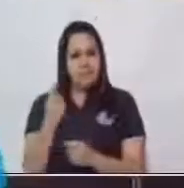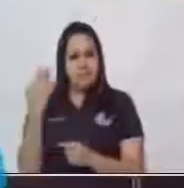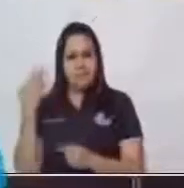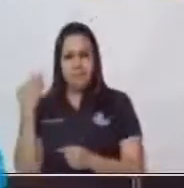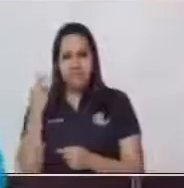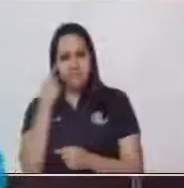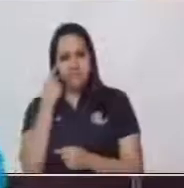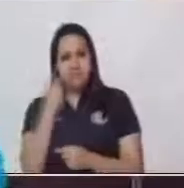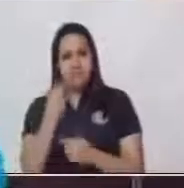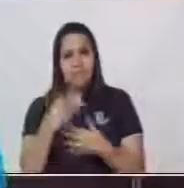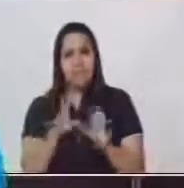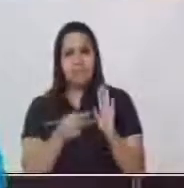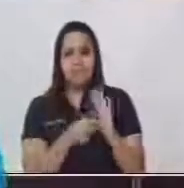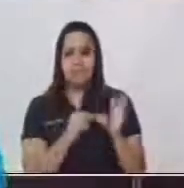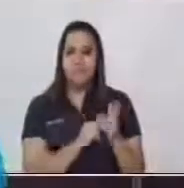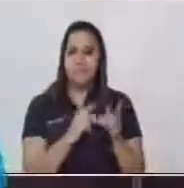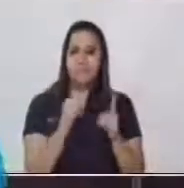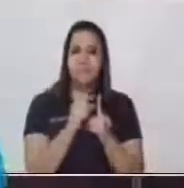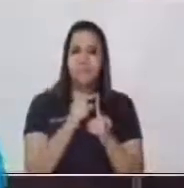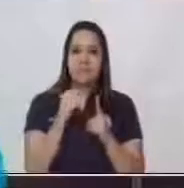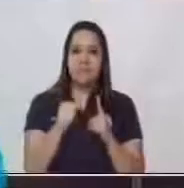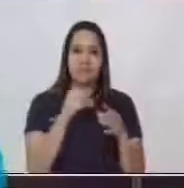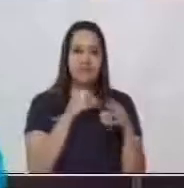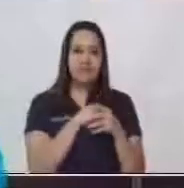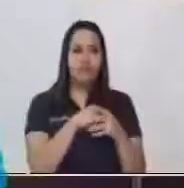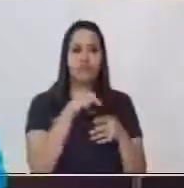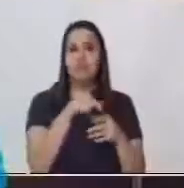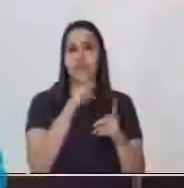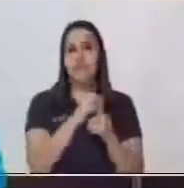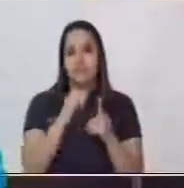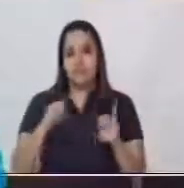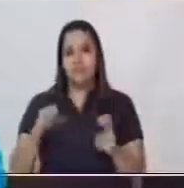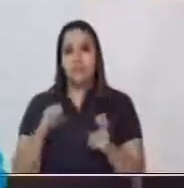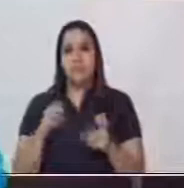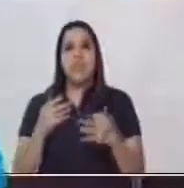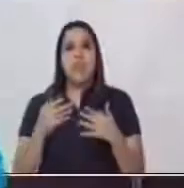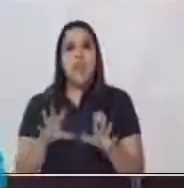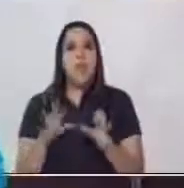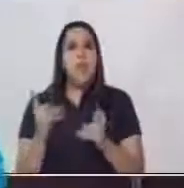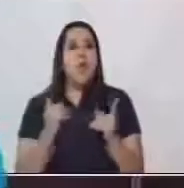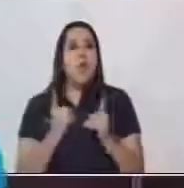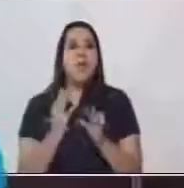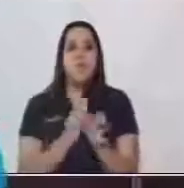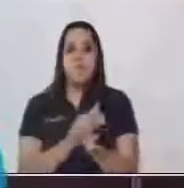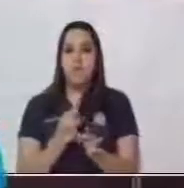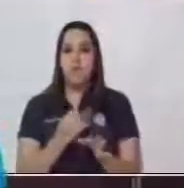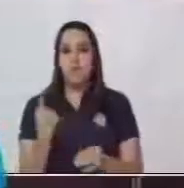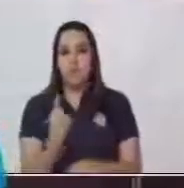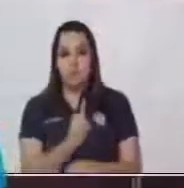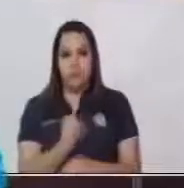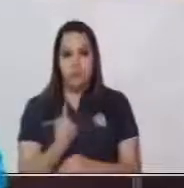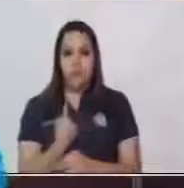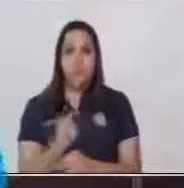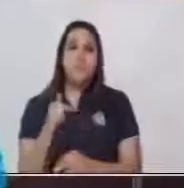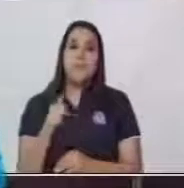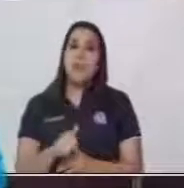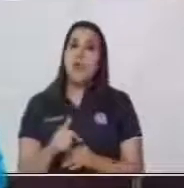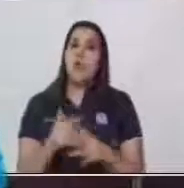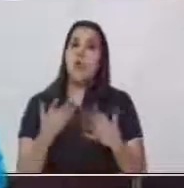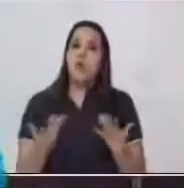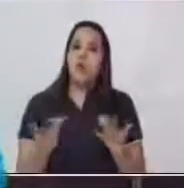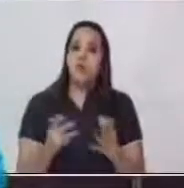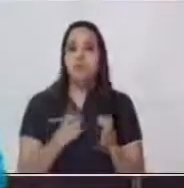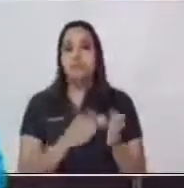significado que tienen estas palabras dentro de una oración y las funciones de cada una. Hoy vamos a hablar sobre